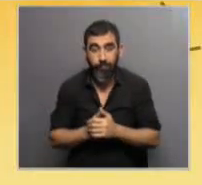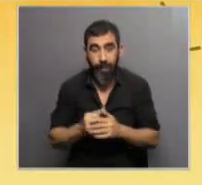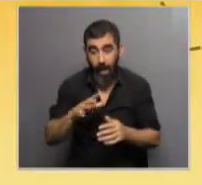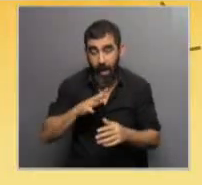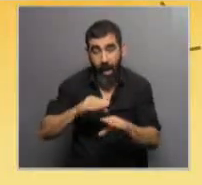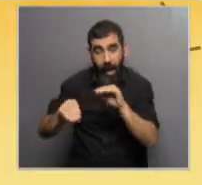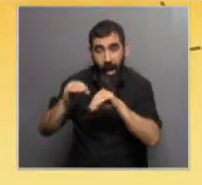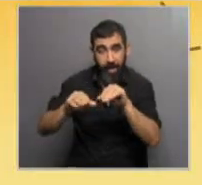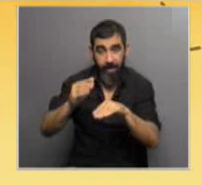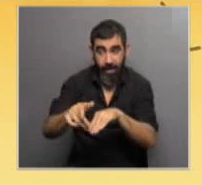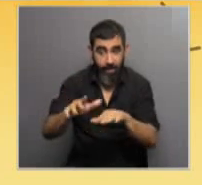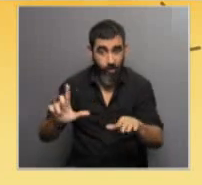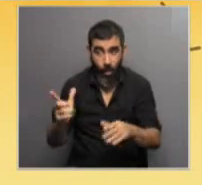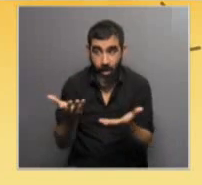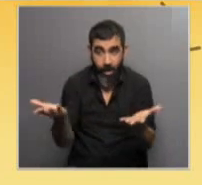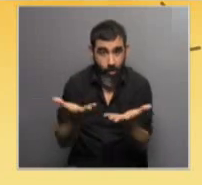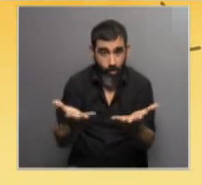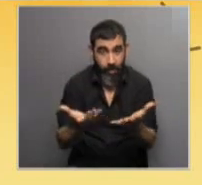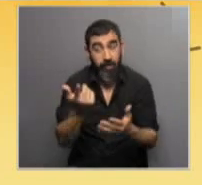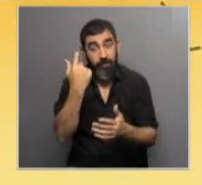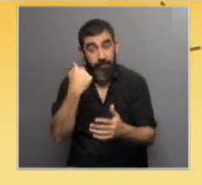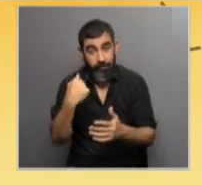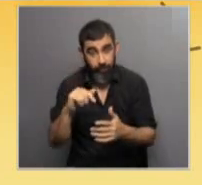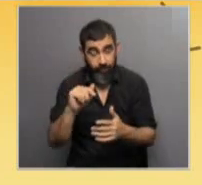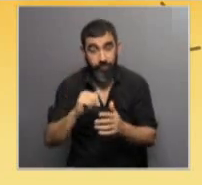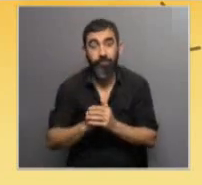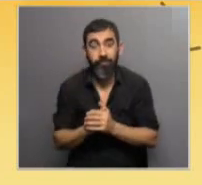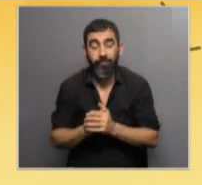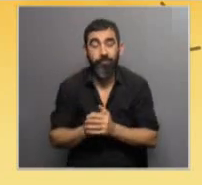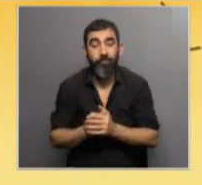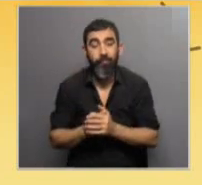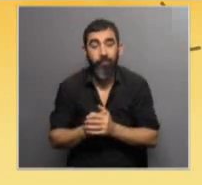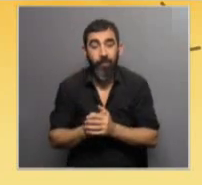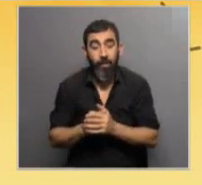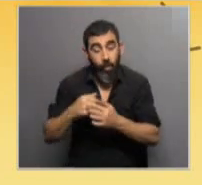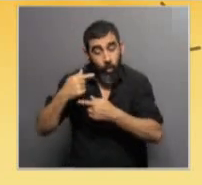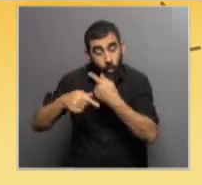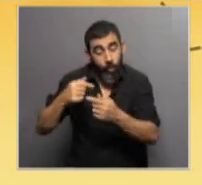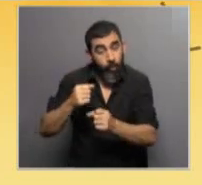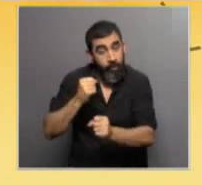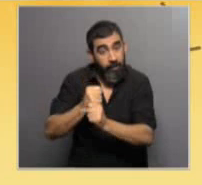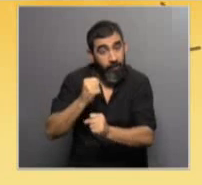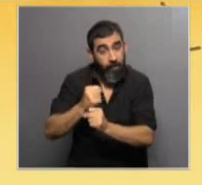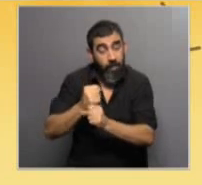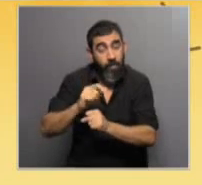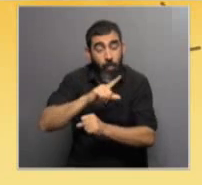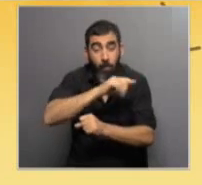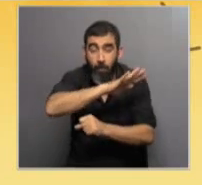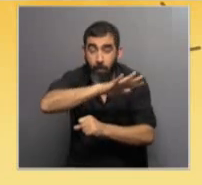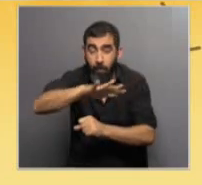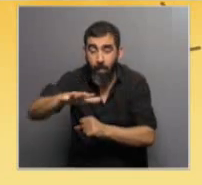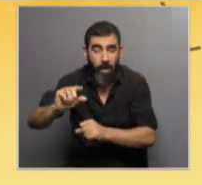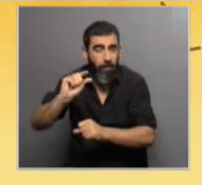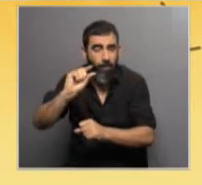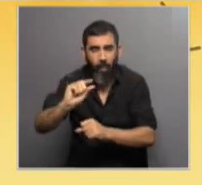estaban en circulación de esa manera nos quedamos trabajando con el mar se quedó trabajando con muy